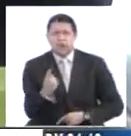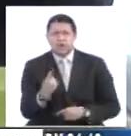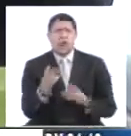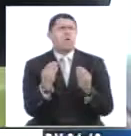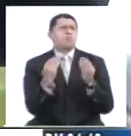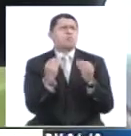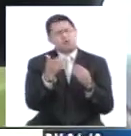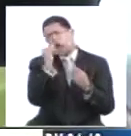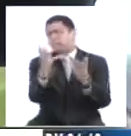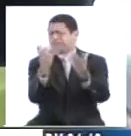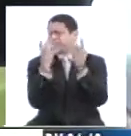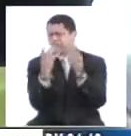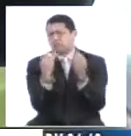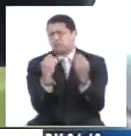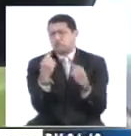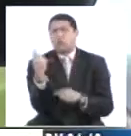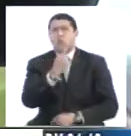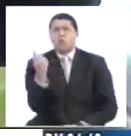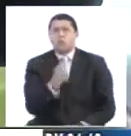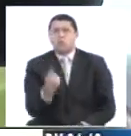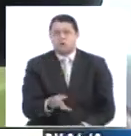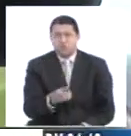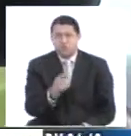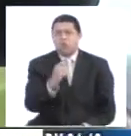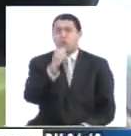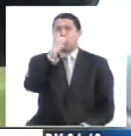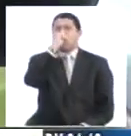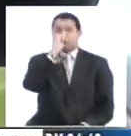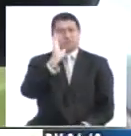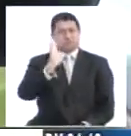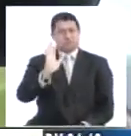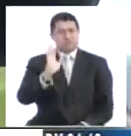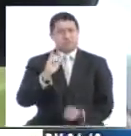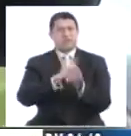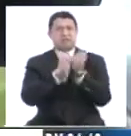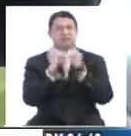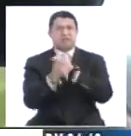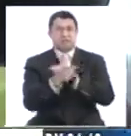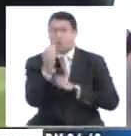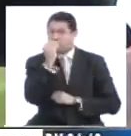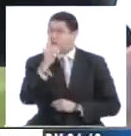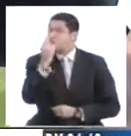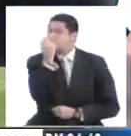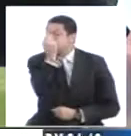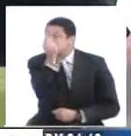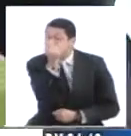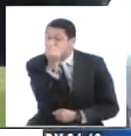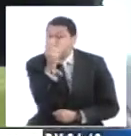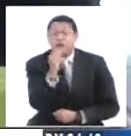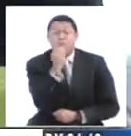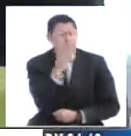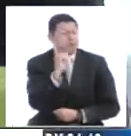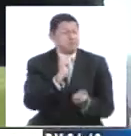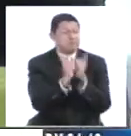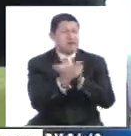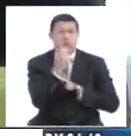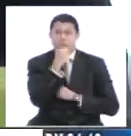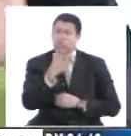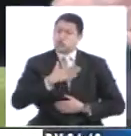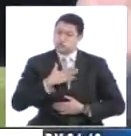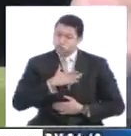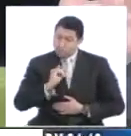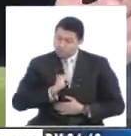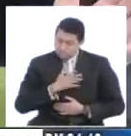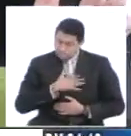en el mercado que hay muchas que son merengadas que son que son sustitutos de la comida ninguna va a sustituir la comida mi criterio muy